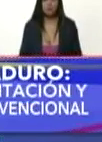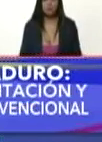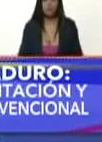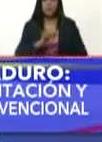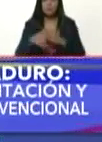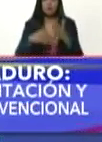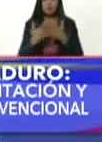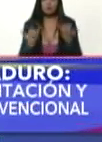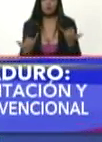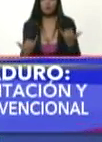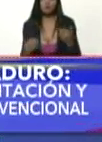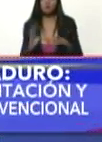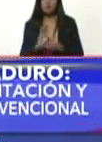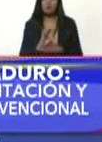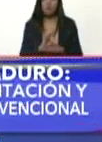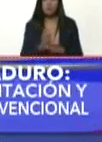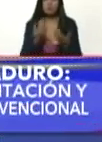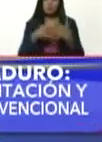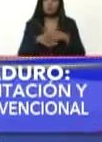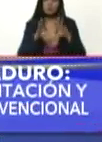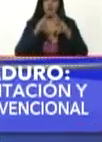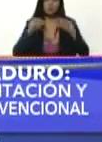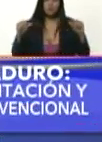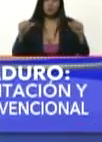la preservación de la integridad territorial